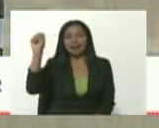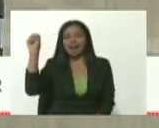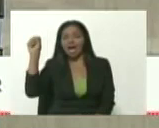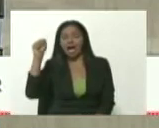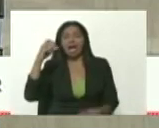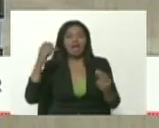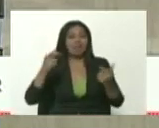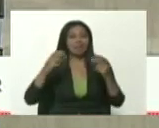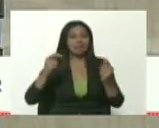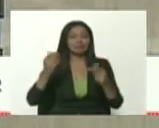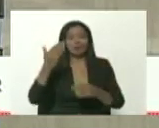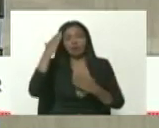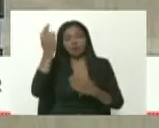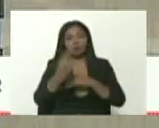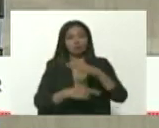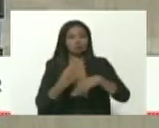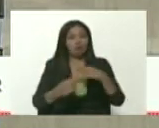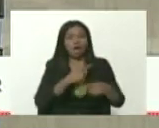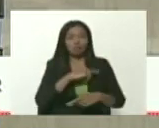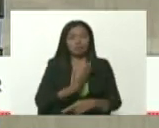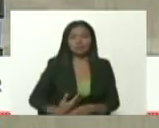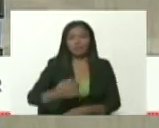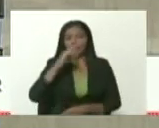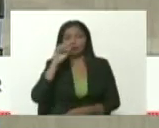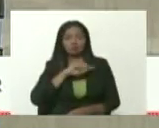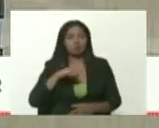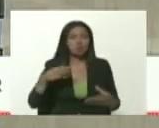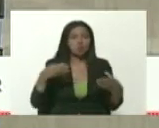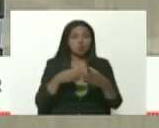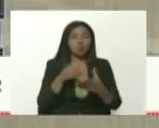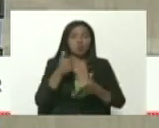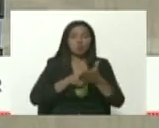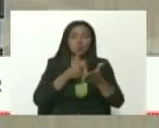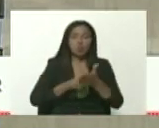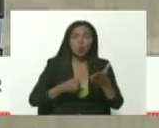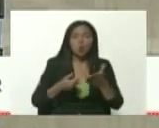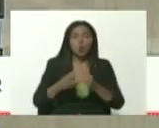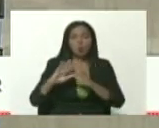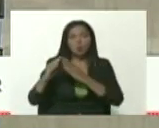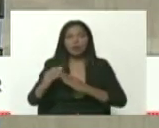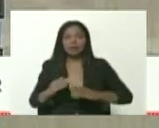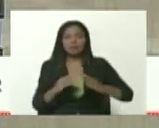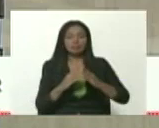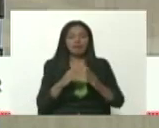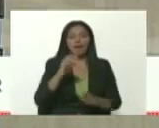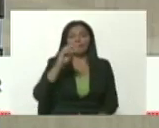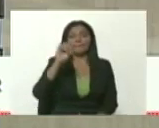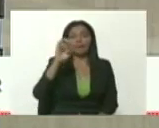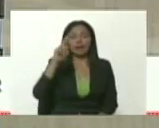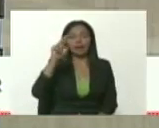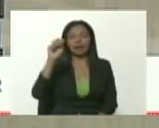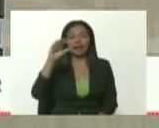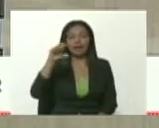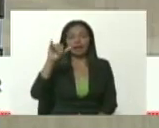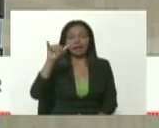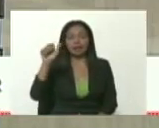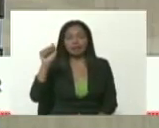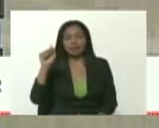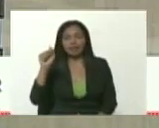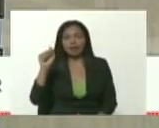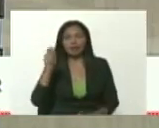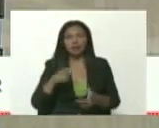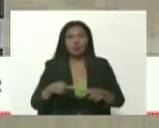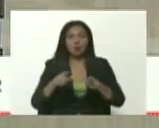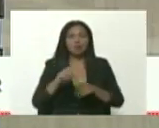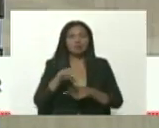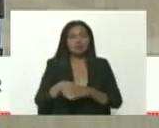presidente Nicolás Maduro, nos encontramos reunidos en la combatiente comunidad La Maracaya, de la parroquia Joaquín Crespo